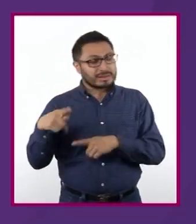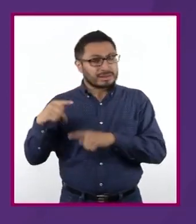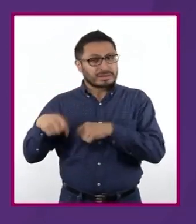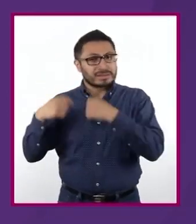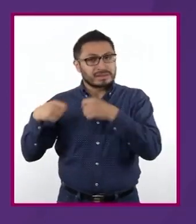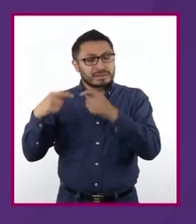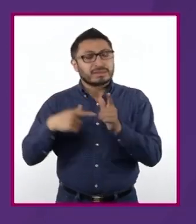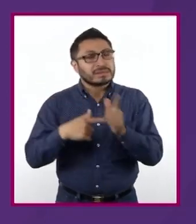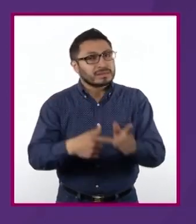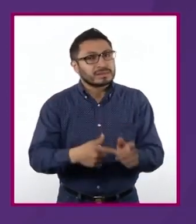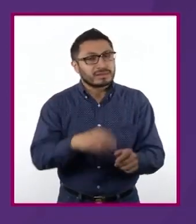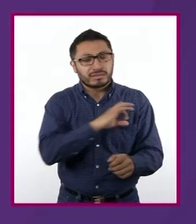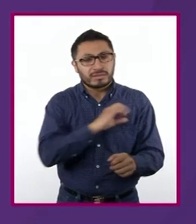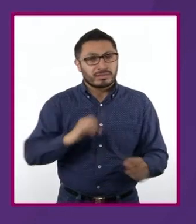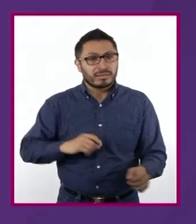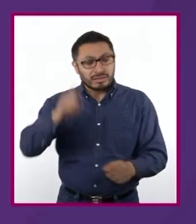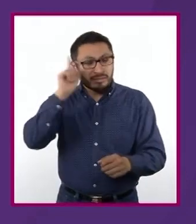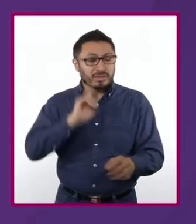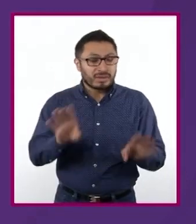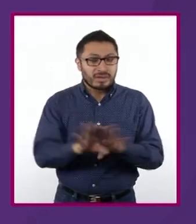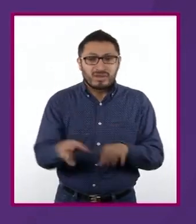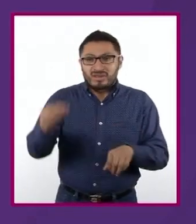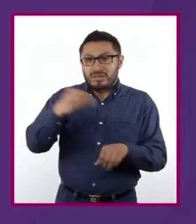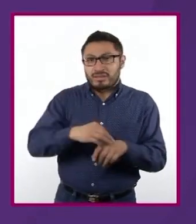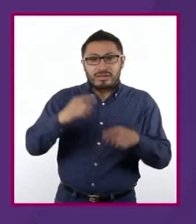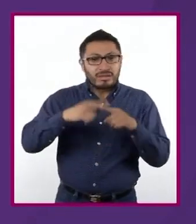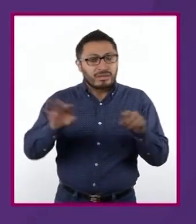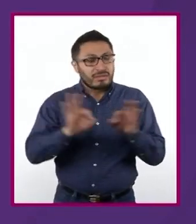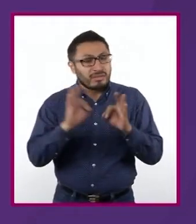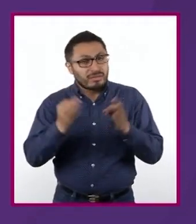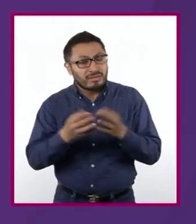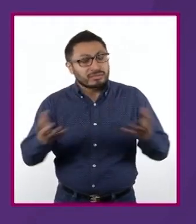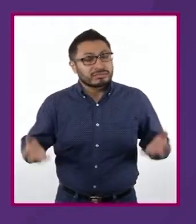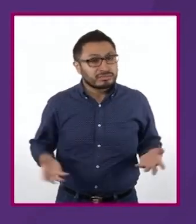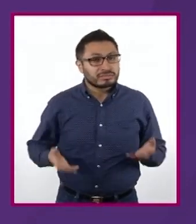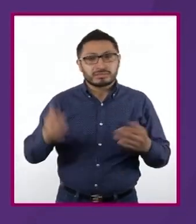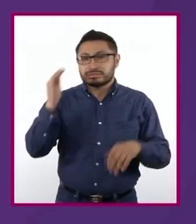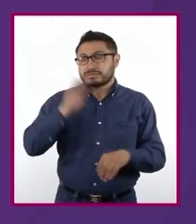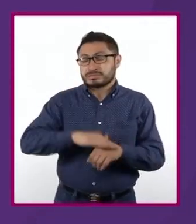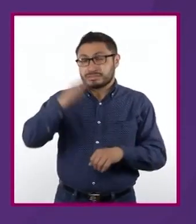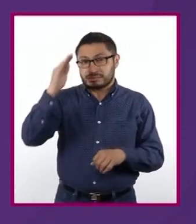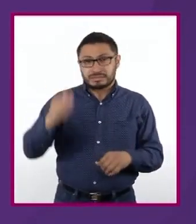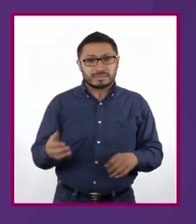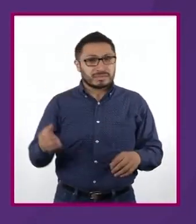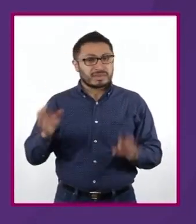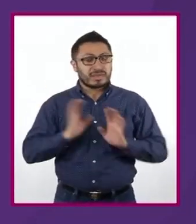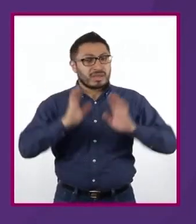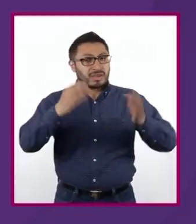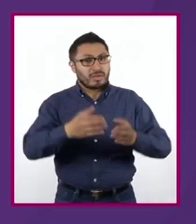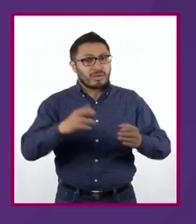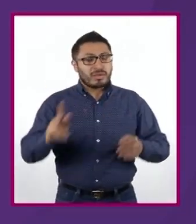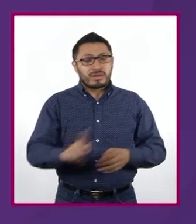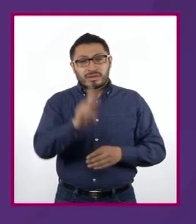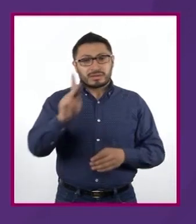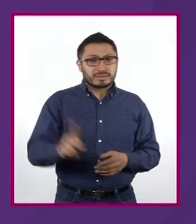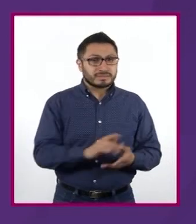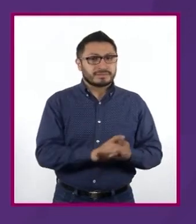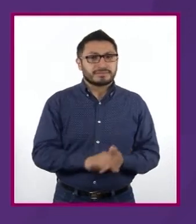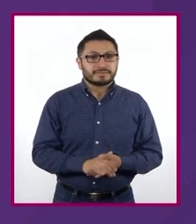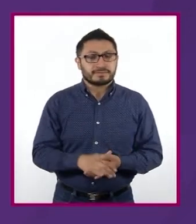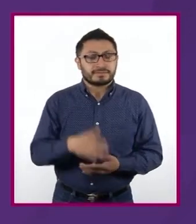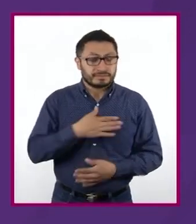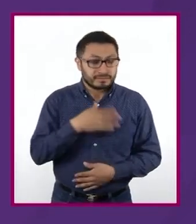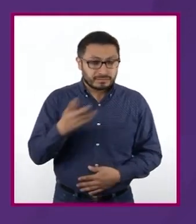tradiciones obligan a las mujeres a comportarse de diferente manera, sobre todo en las comunidades rurales.